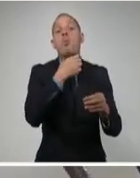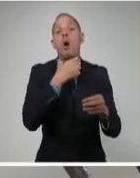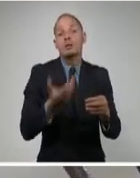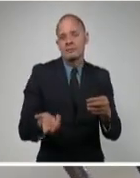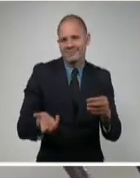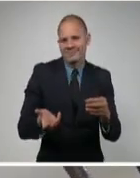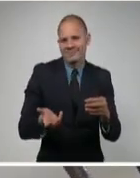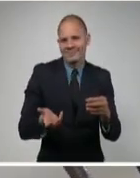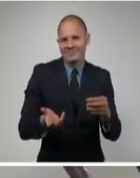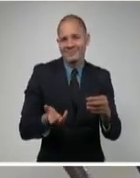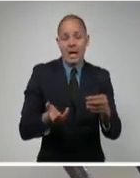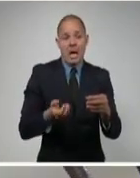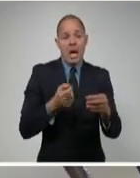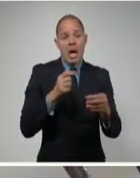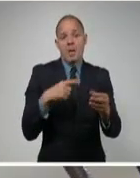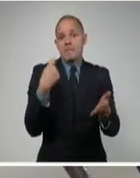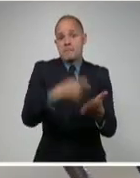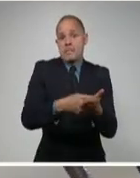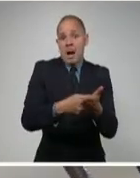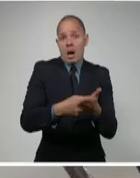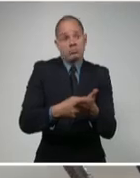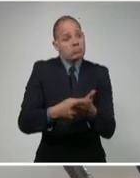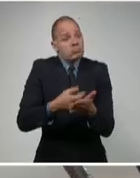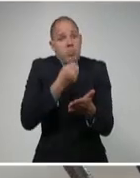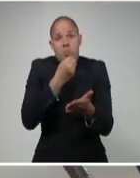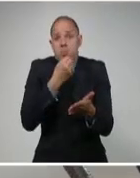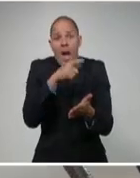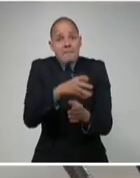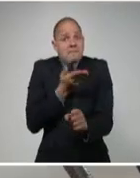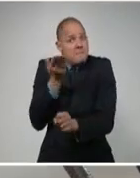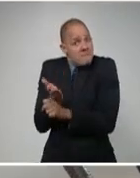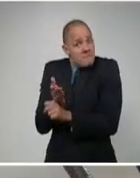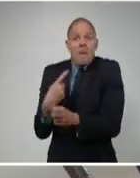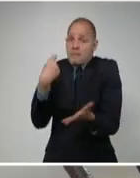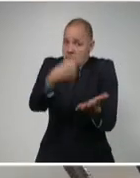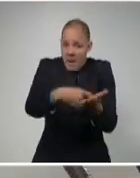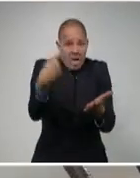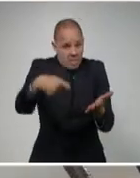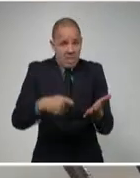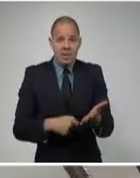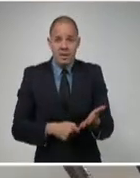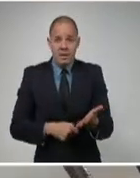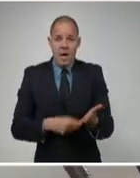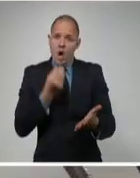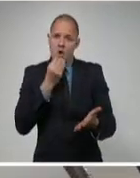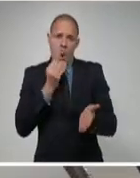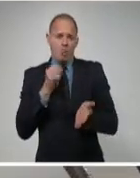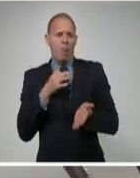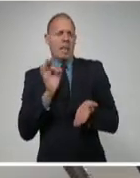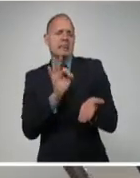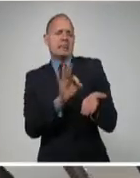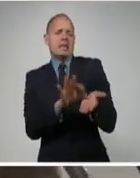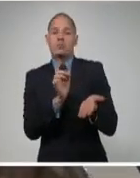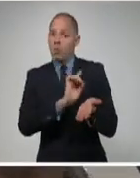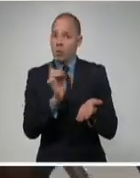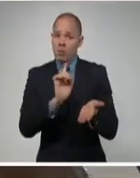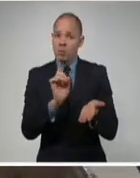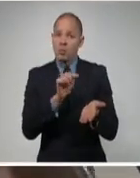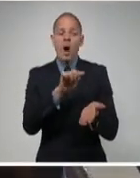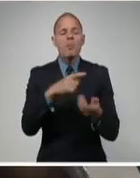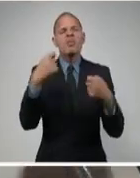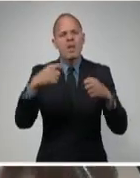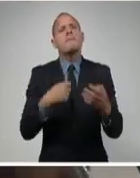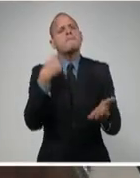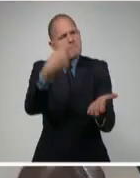lo que haya que pagar por el cultivo, a partir de los gastos y la ficha de costo que tenga el cultivo. Así que aquí juega un